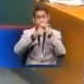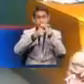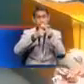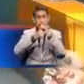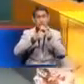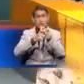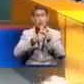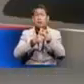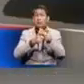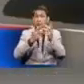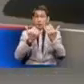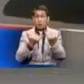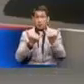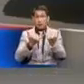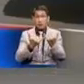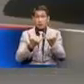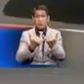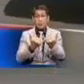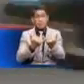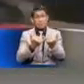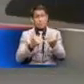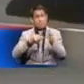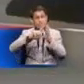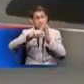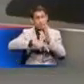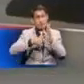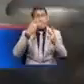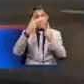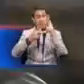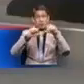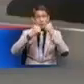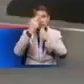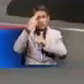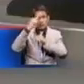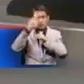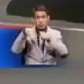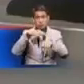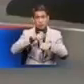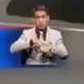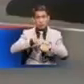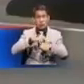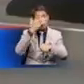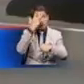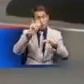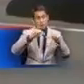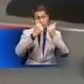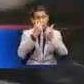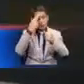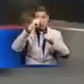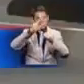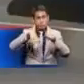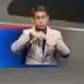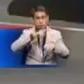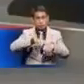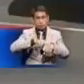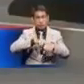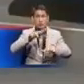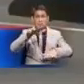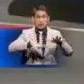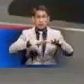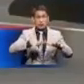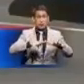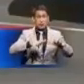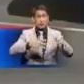posteriormente buscarán llegar hacia la Asamblea Nacional para rechazar el intento del órgano legislativo en torno a un posible